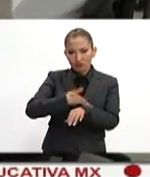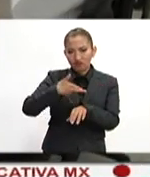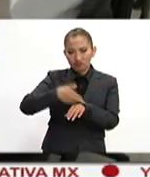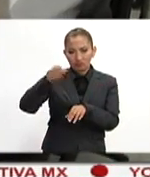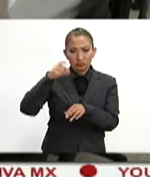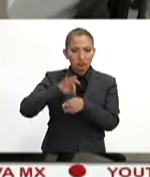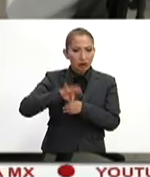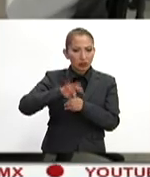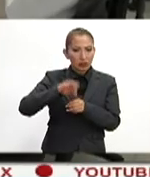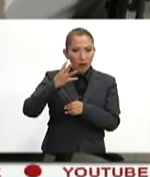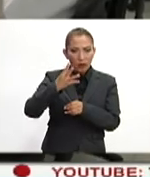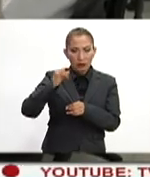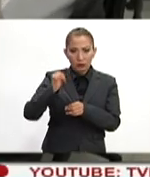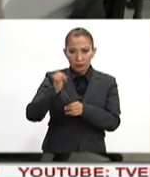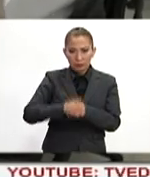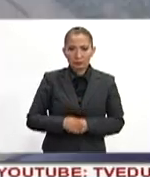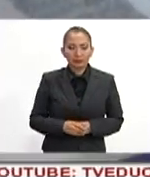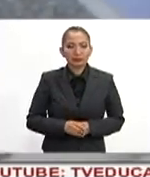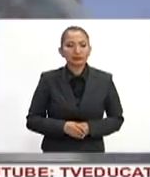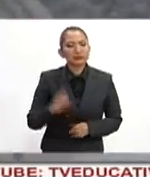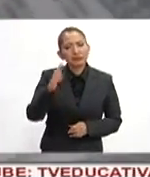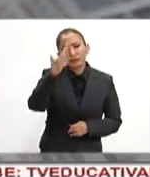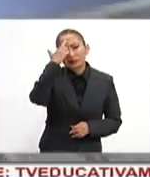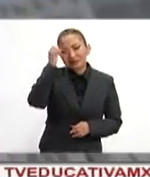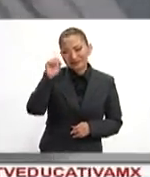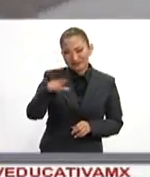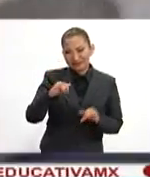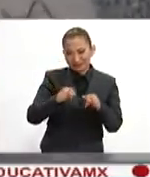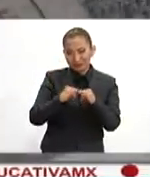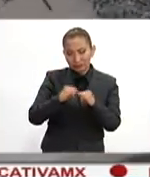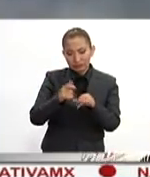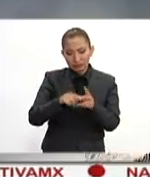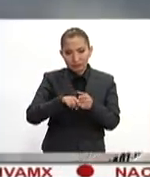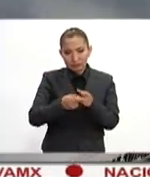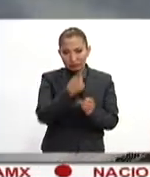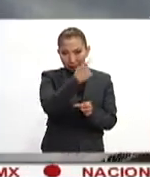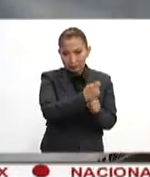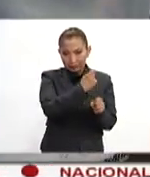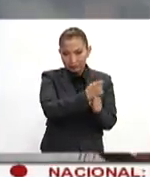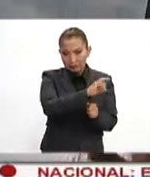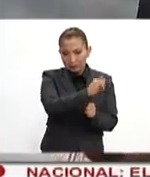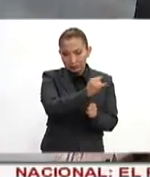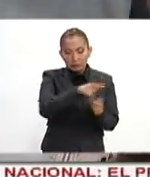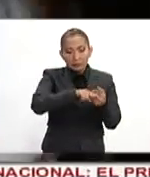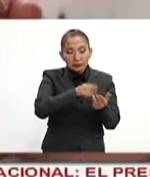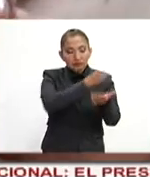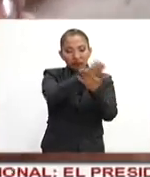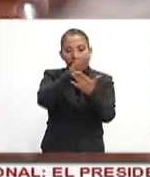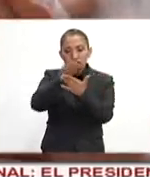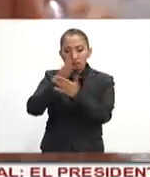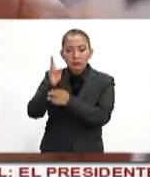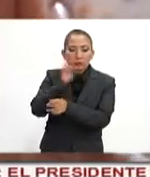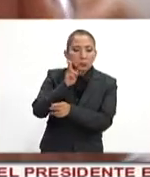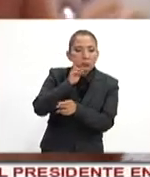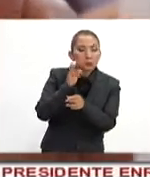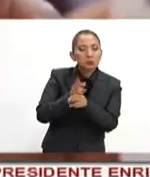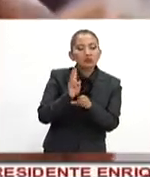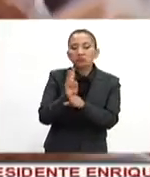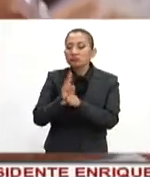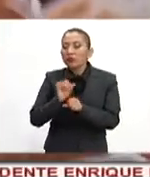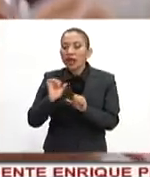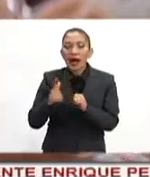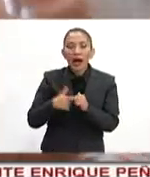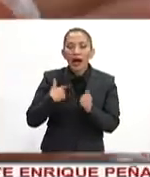electoral del 4 de junio. Recordemos que la dependencia inició el pasado 1 de junio un despliegue ministerial para